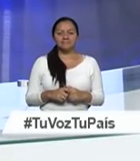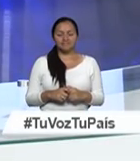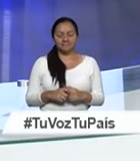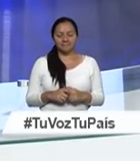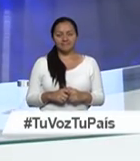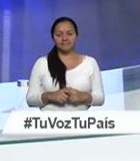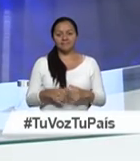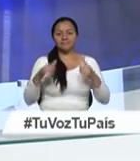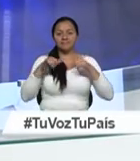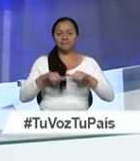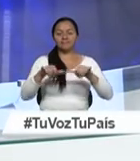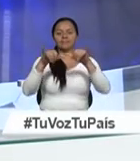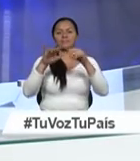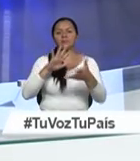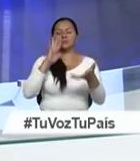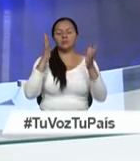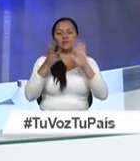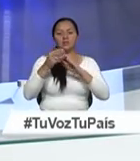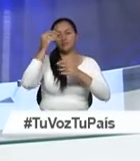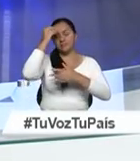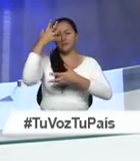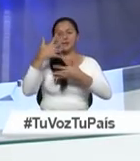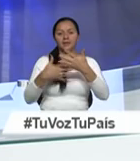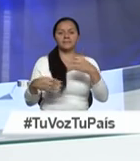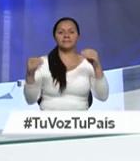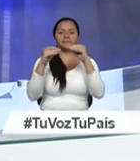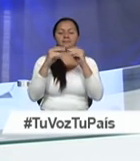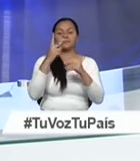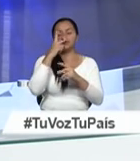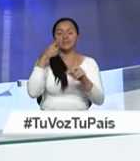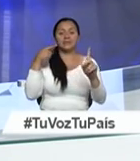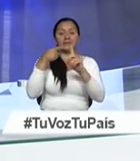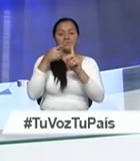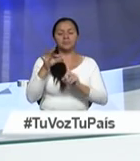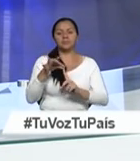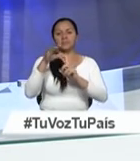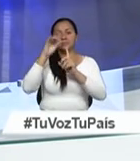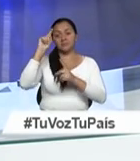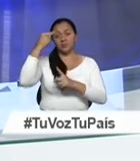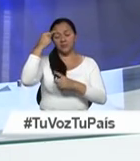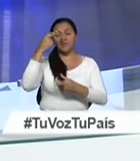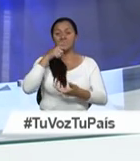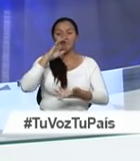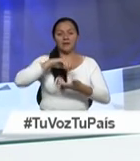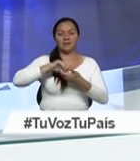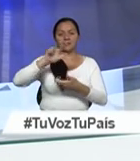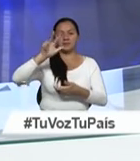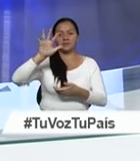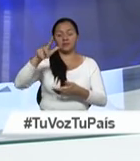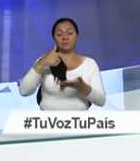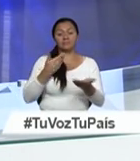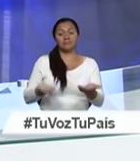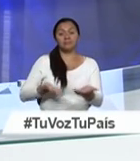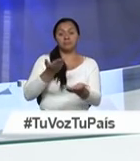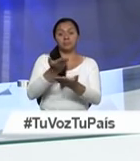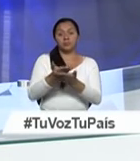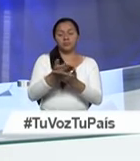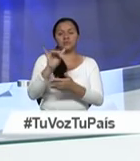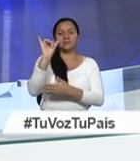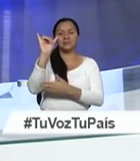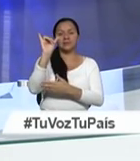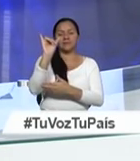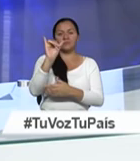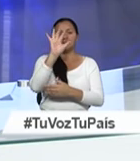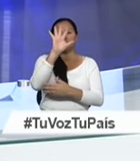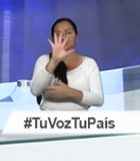La continuidad de la revolución del conocimiento es uno de los ejes del plan de gobierno de Alianza País. Esto fue presentado el sábado en